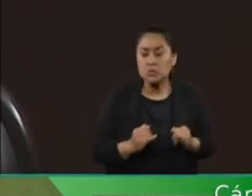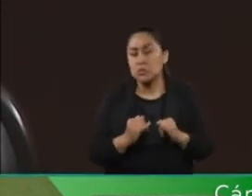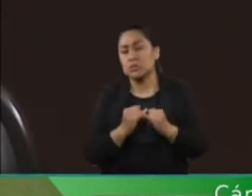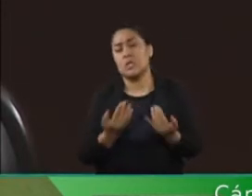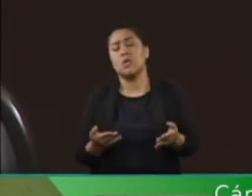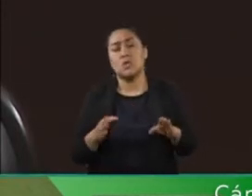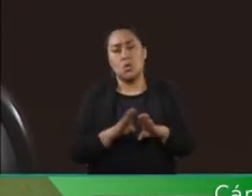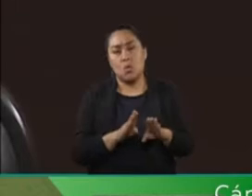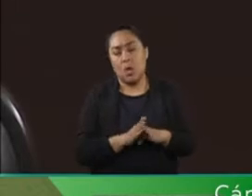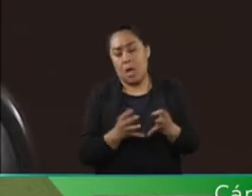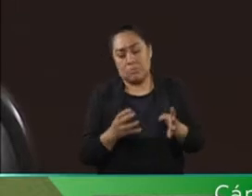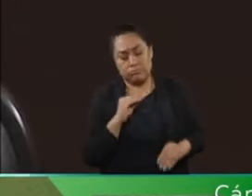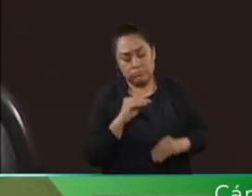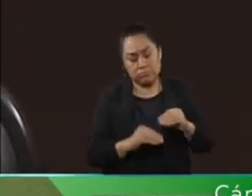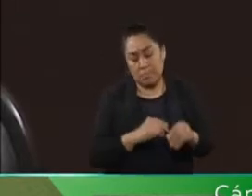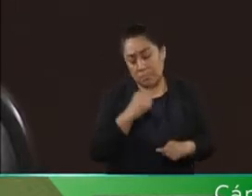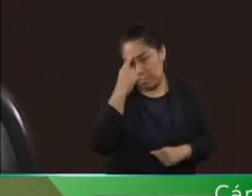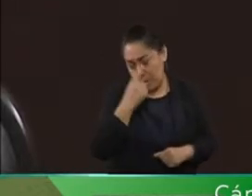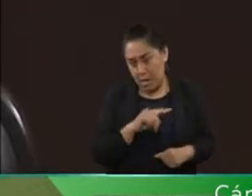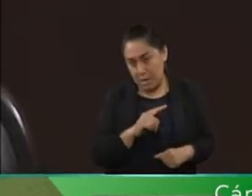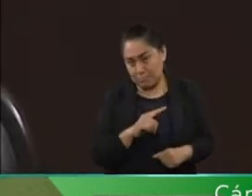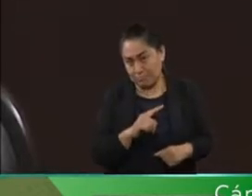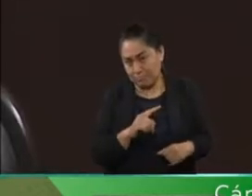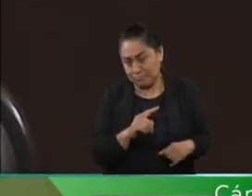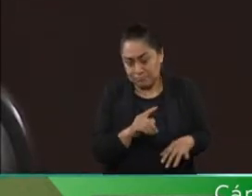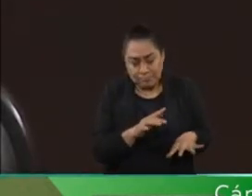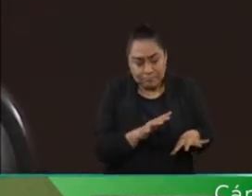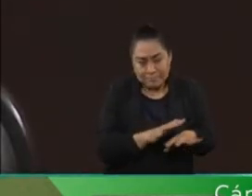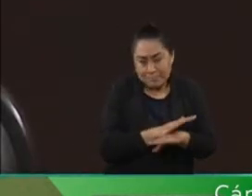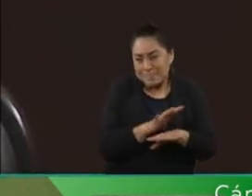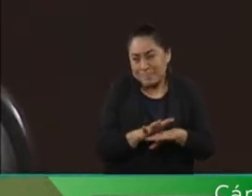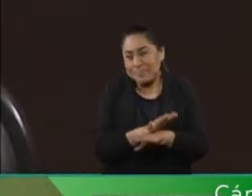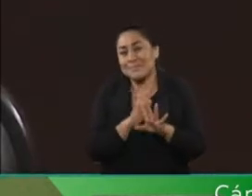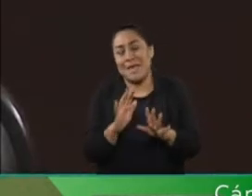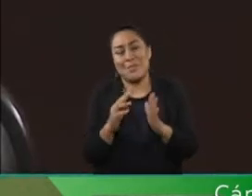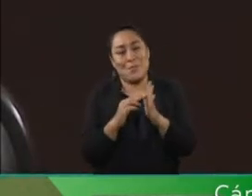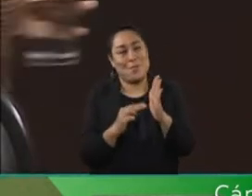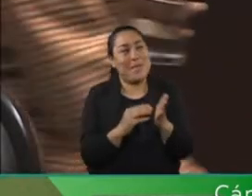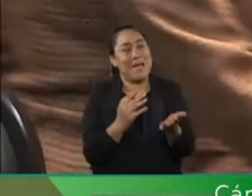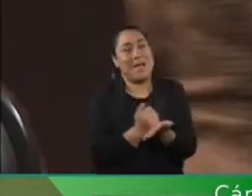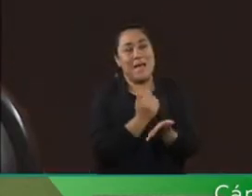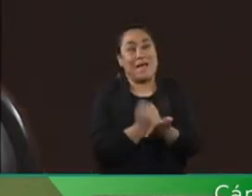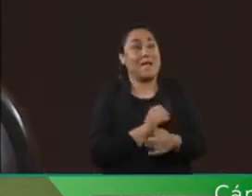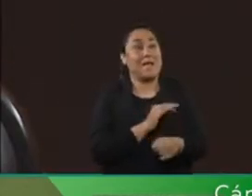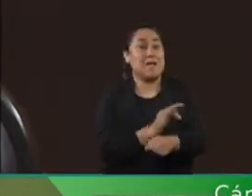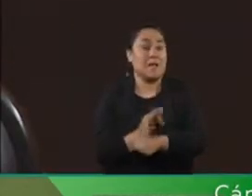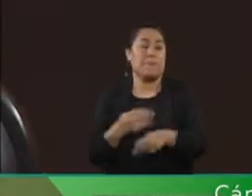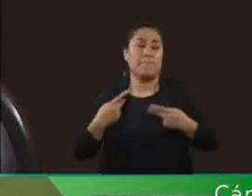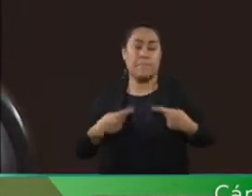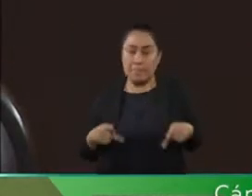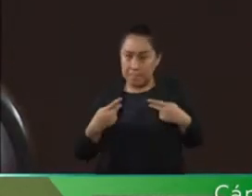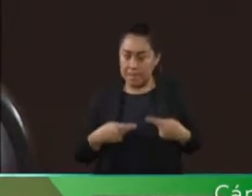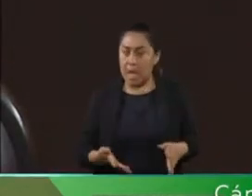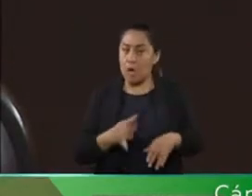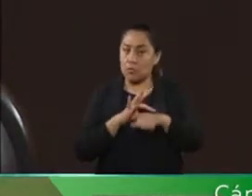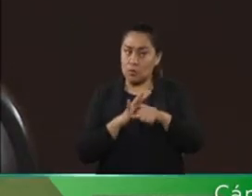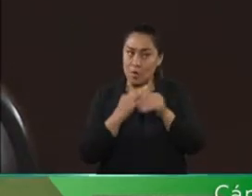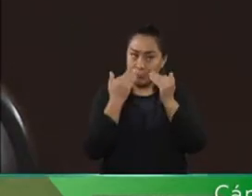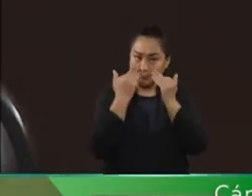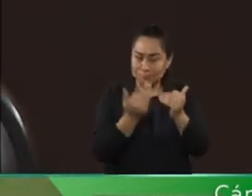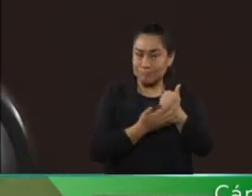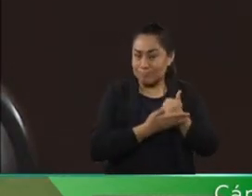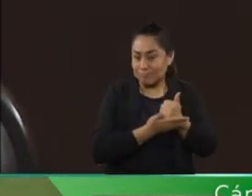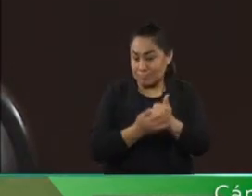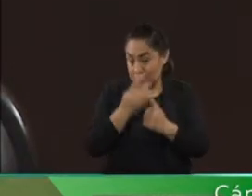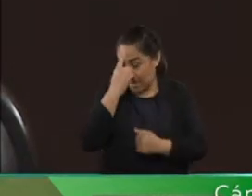políticas públicas para traducir cada una de las conquistas normativas sociales en realidades tangibles para las